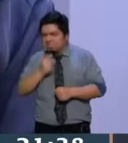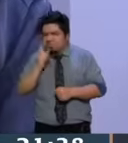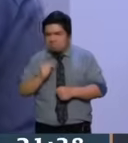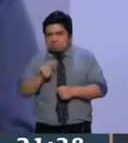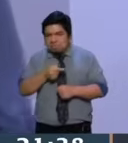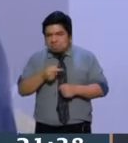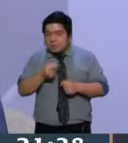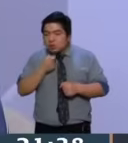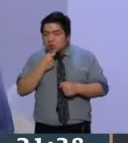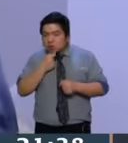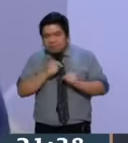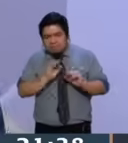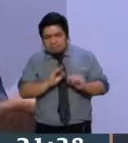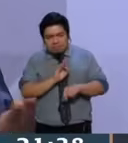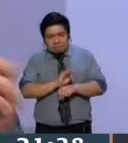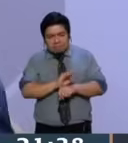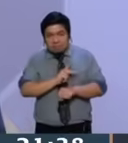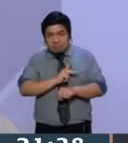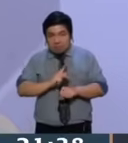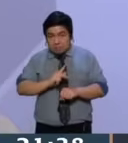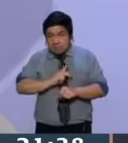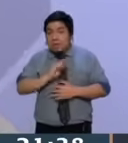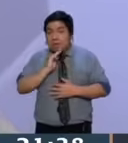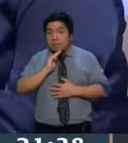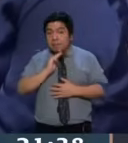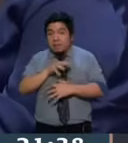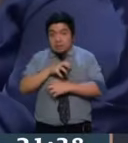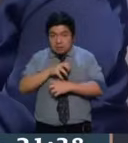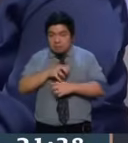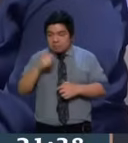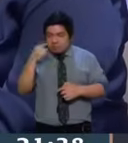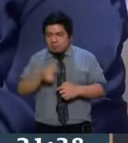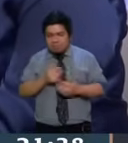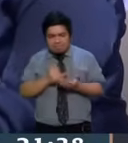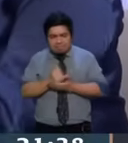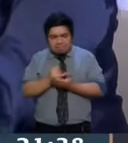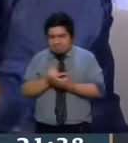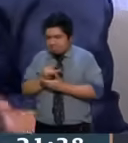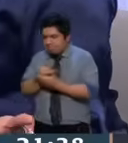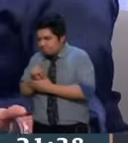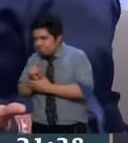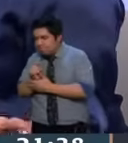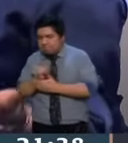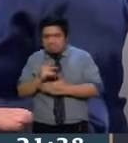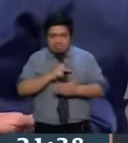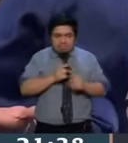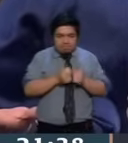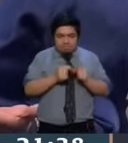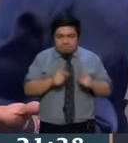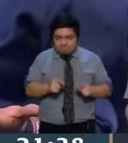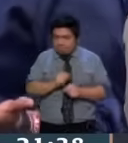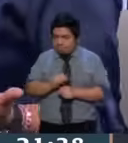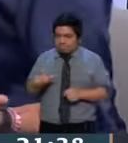que cuidar a los niños. En mi caso, mi mamá tiene Parkinson, entonces me estaba destinando a elegir entre desarrollarme